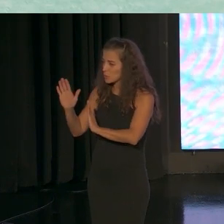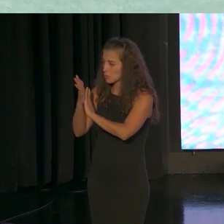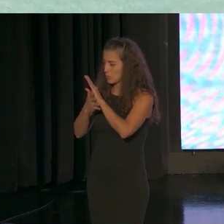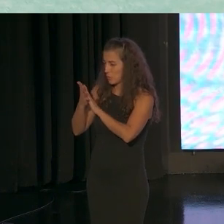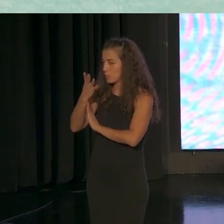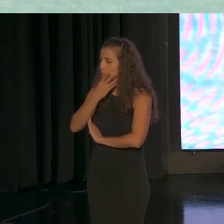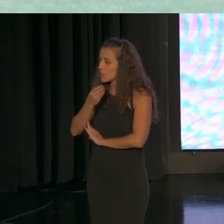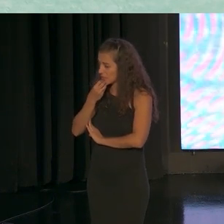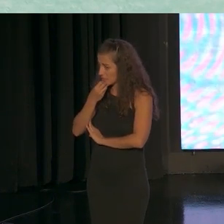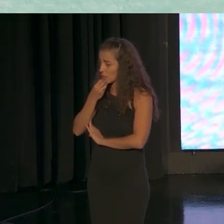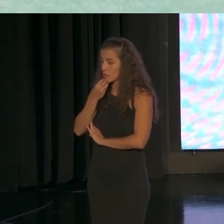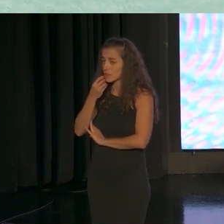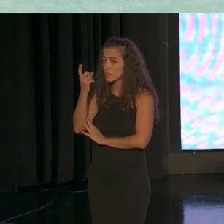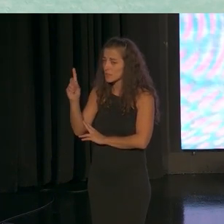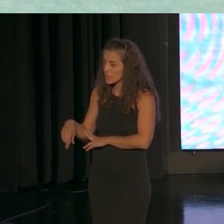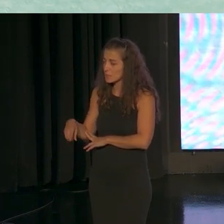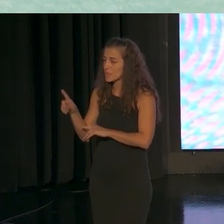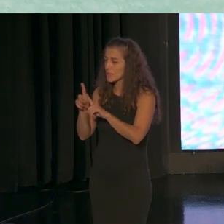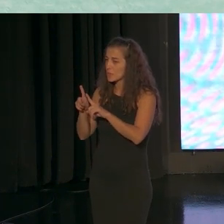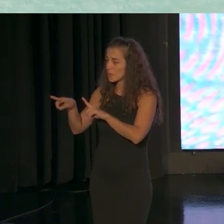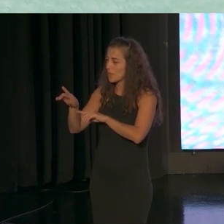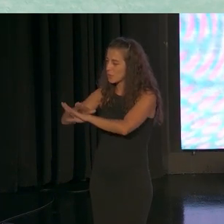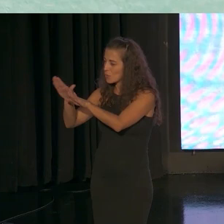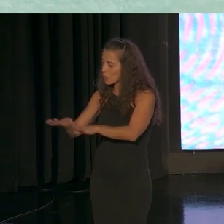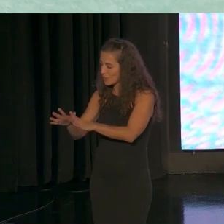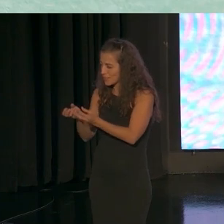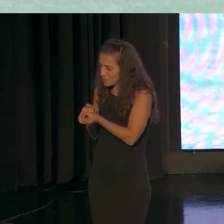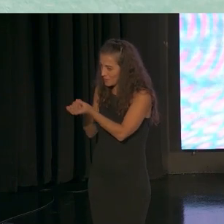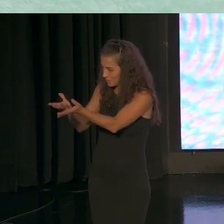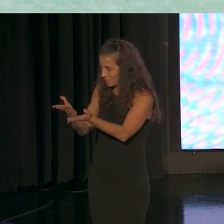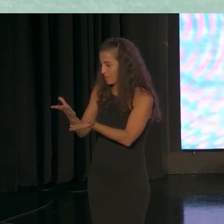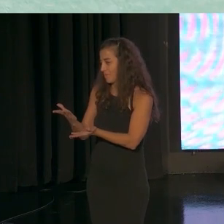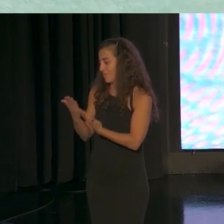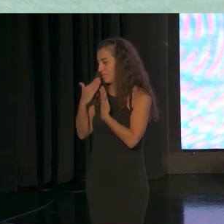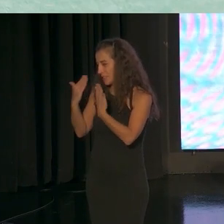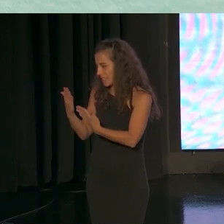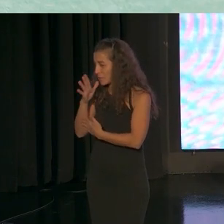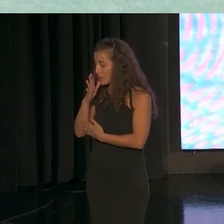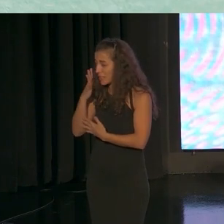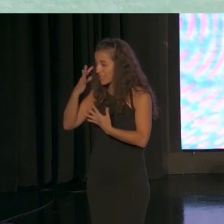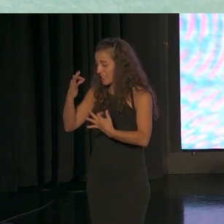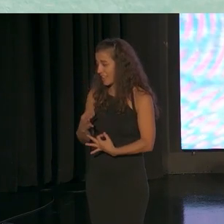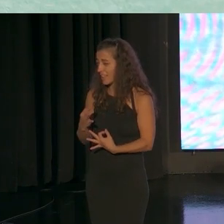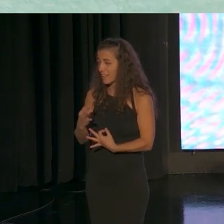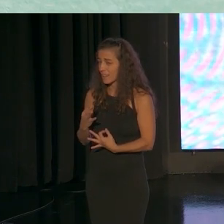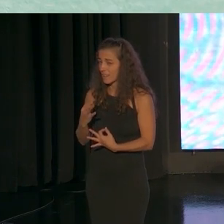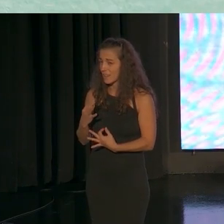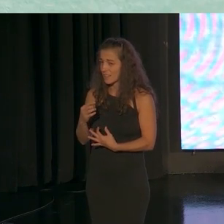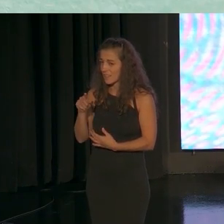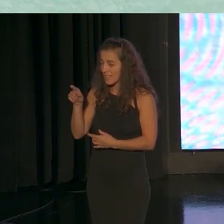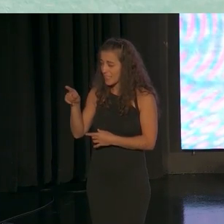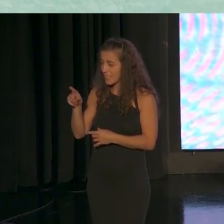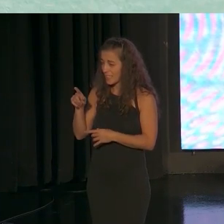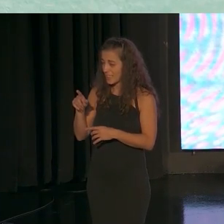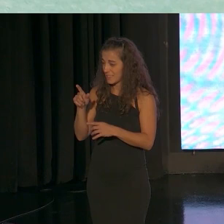palabras y sobre todo por por tu punto y final no De que al final esto es el punto de Unión